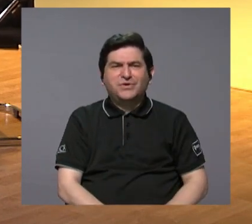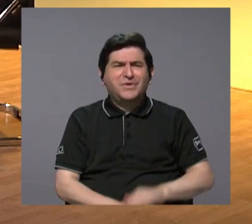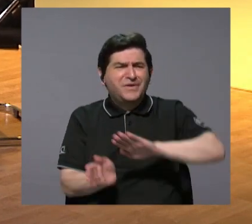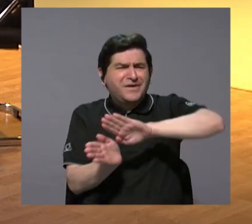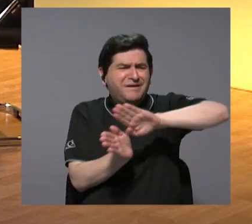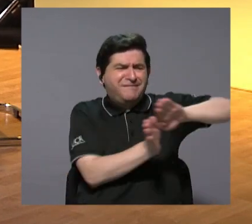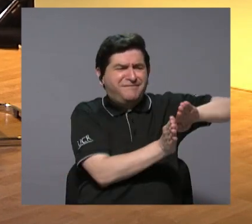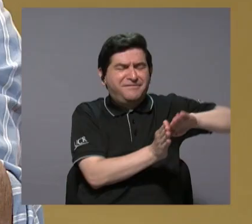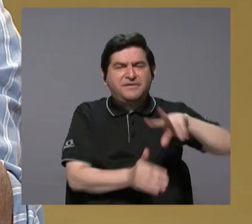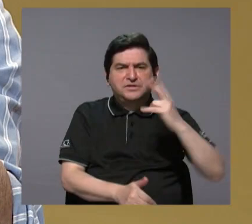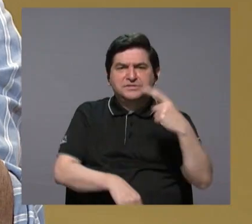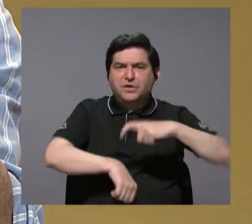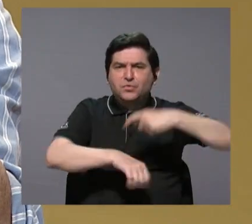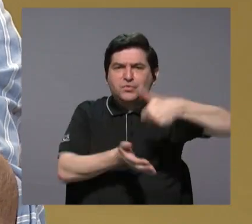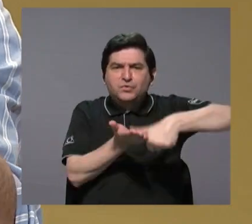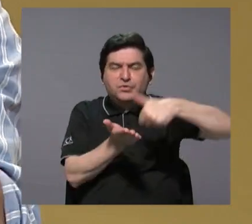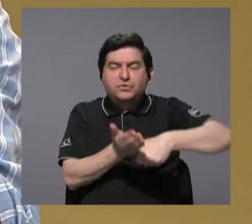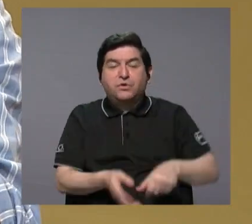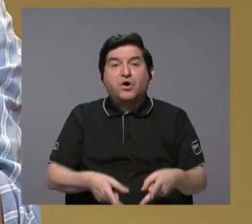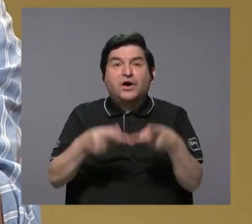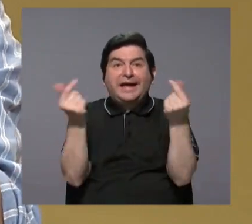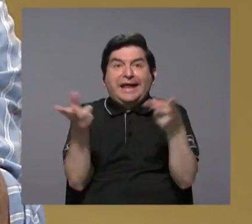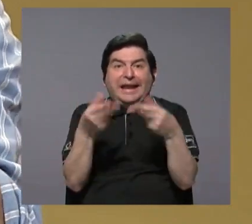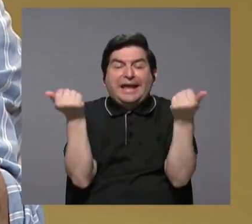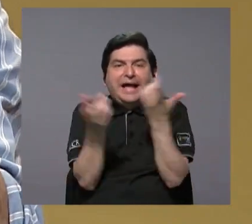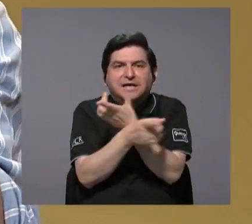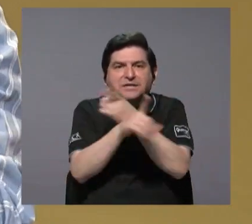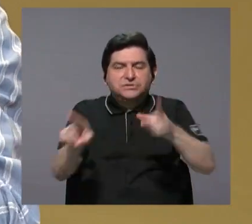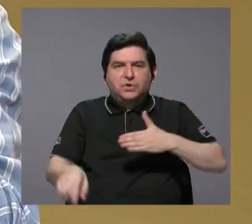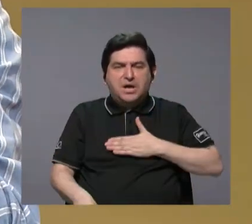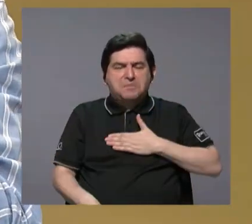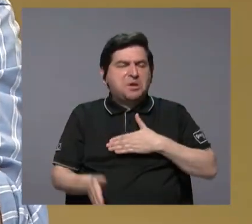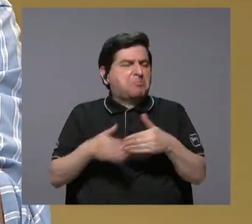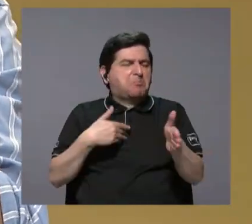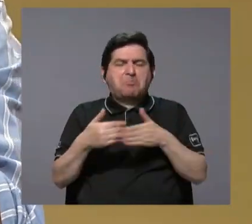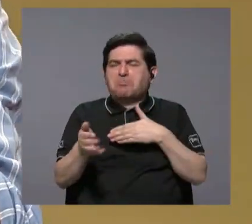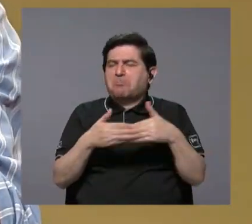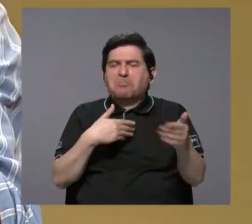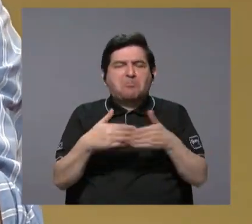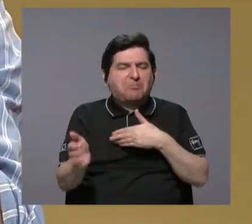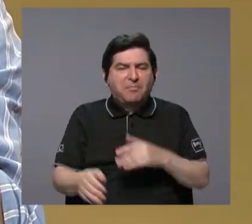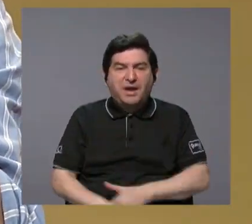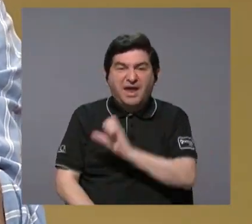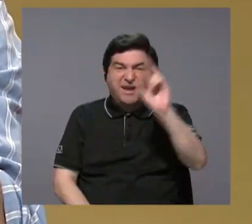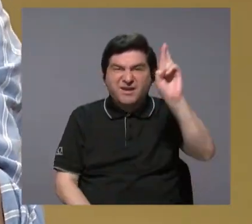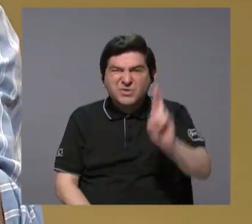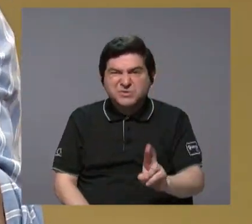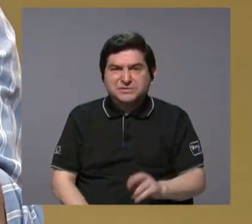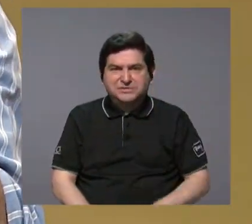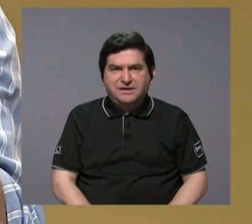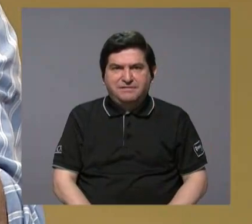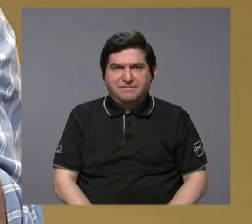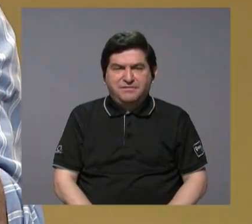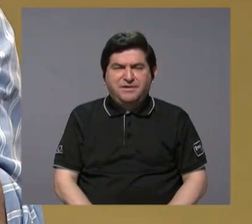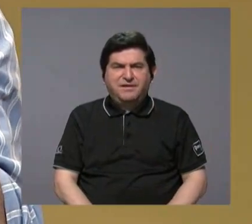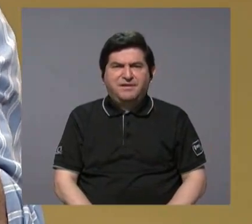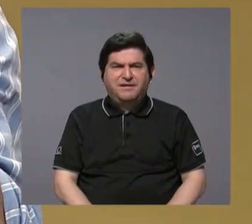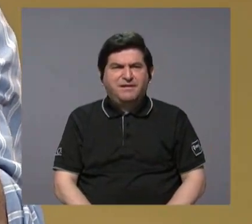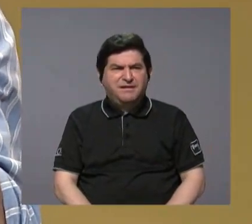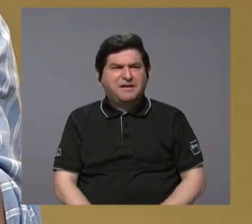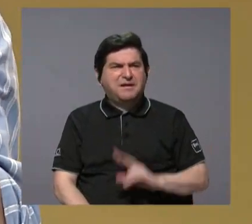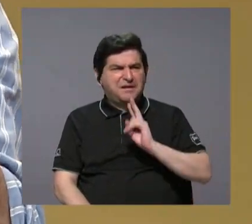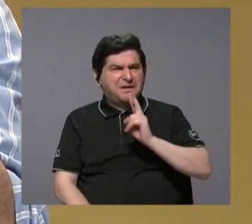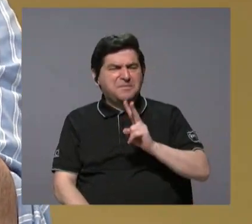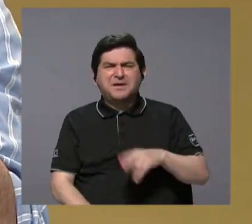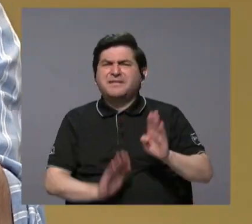que sinceramente el costo de la democracia a mí me tiene sin cuidado. Y además en Costa Rica es muy,